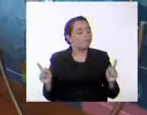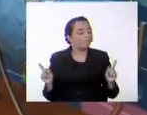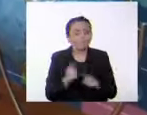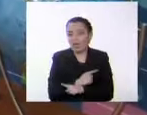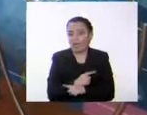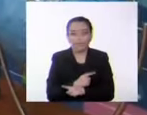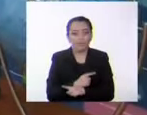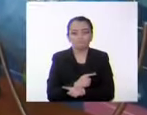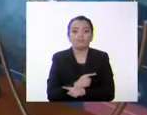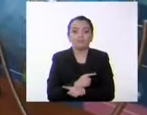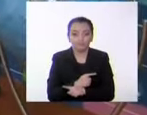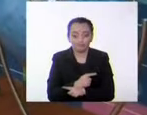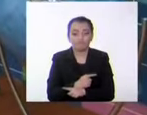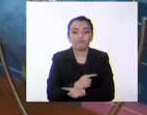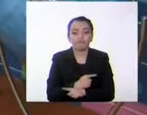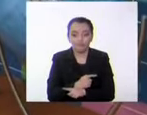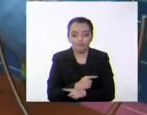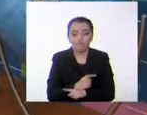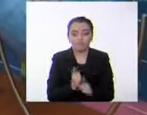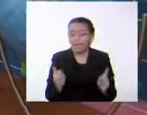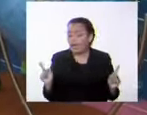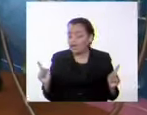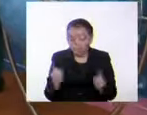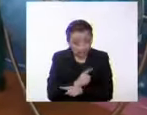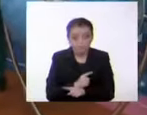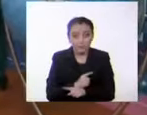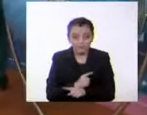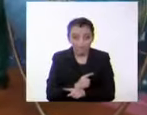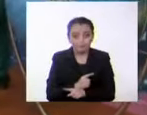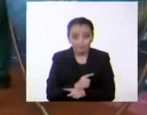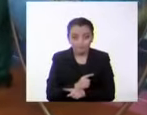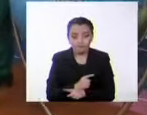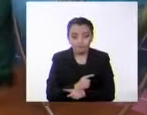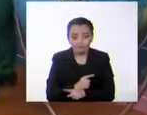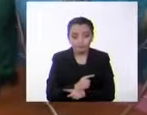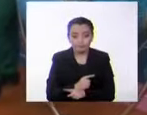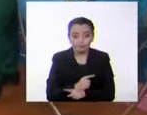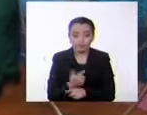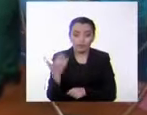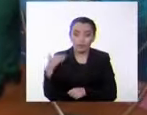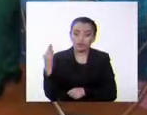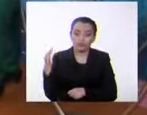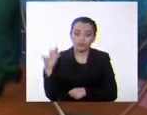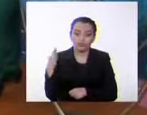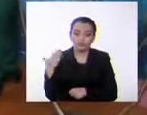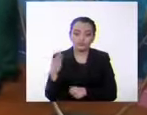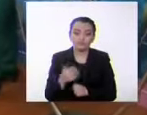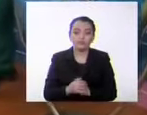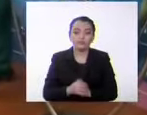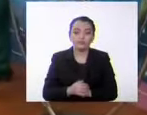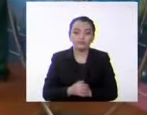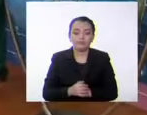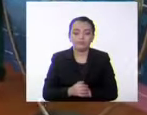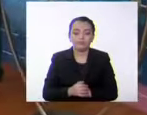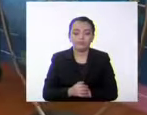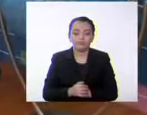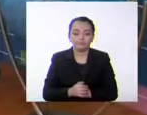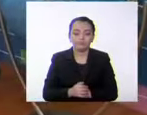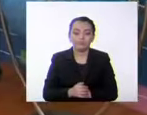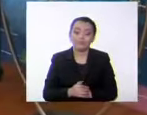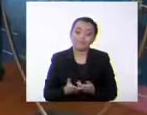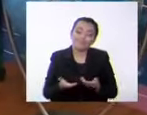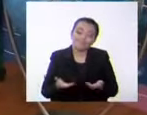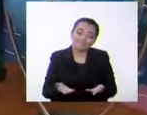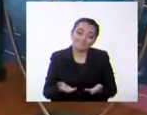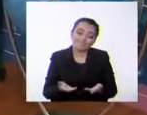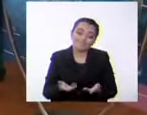completo, ¿verdad?, a lo que nuestros pueblos vivían y cómo estaban acostumbrados. Bien, chicos y chicas, esto ha sido todo por hoy y